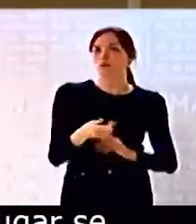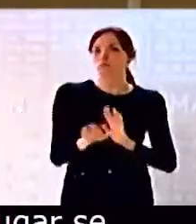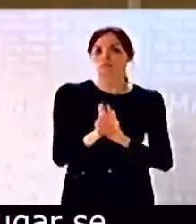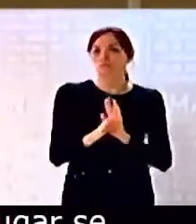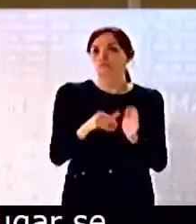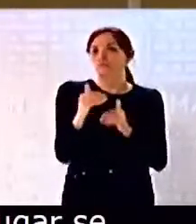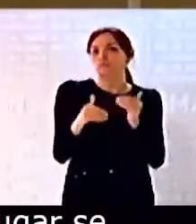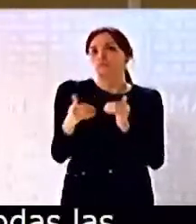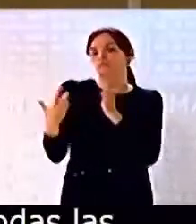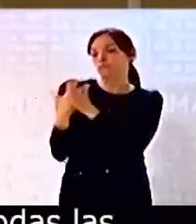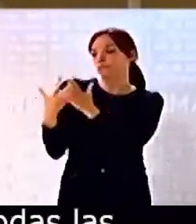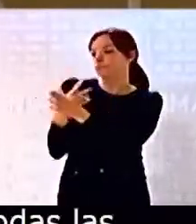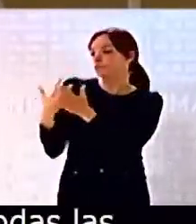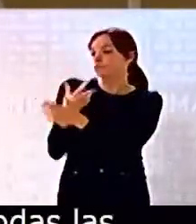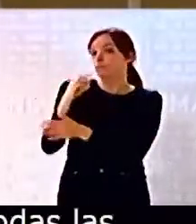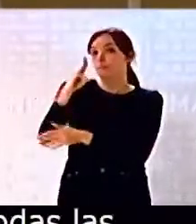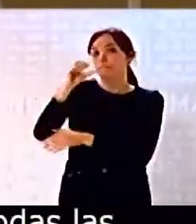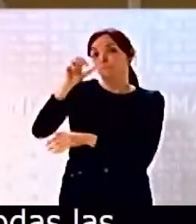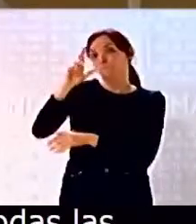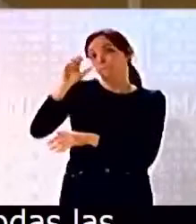que nos vaya dando el PRAC